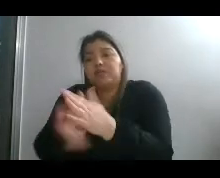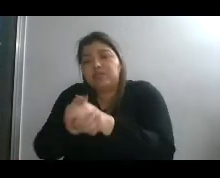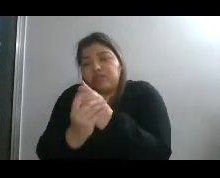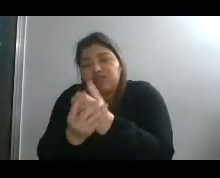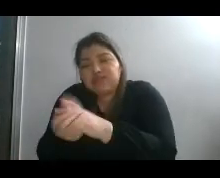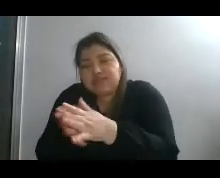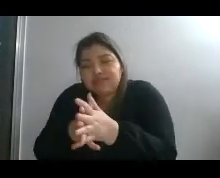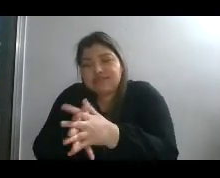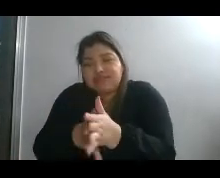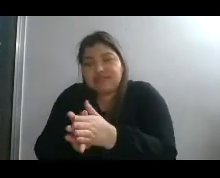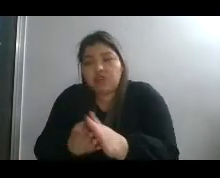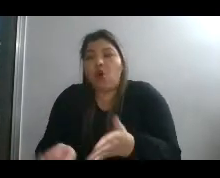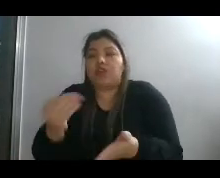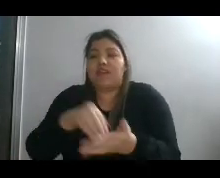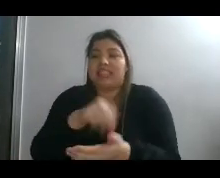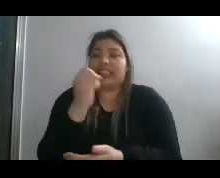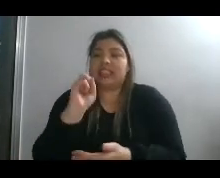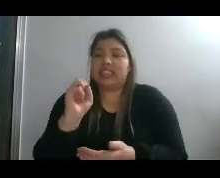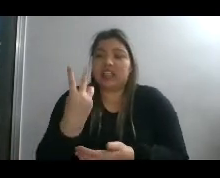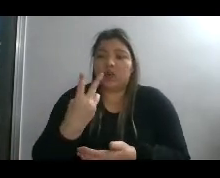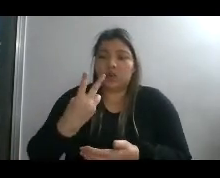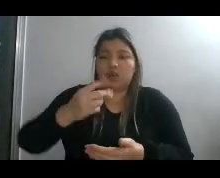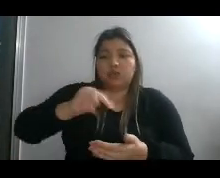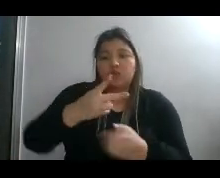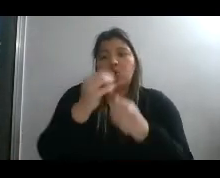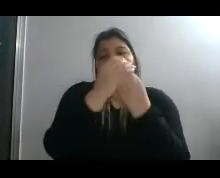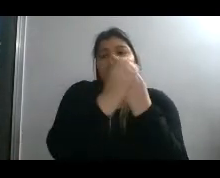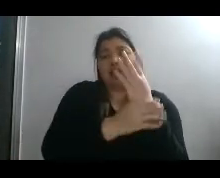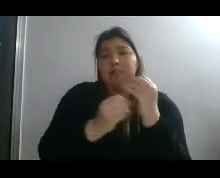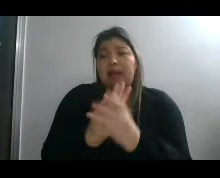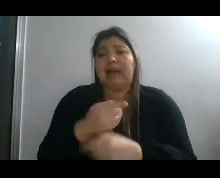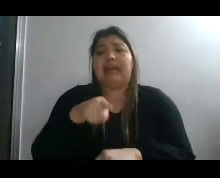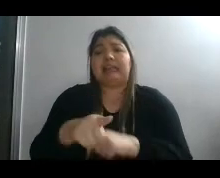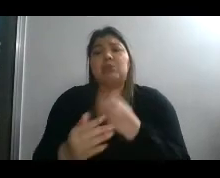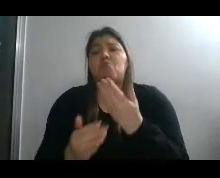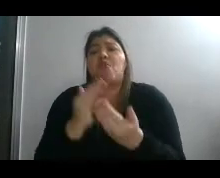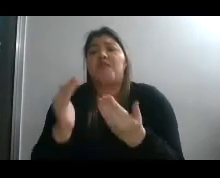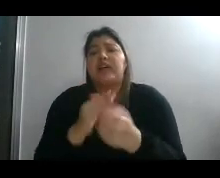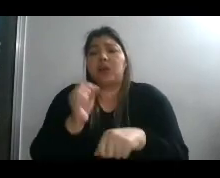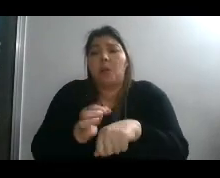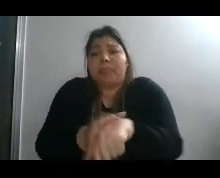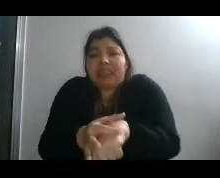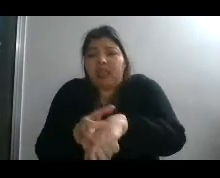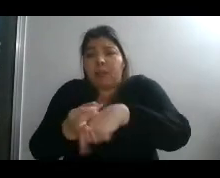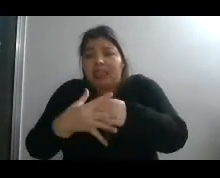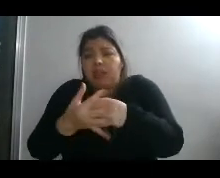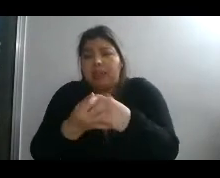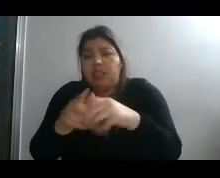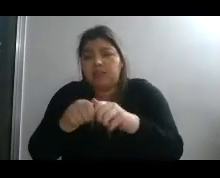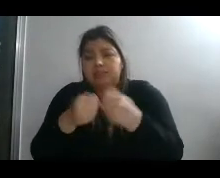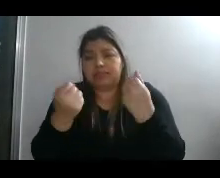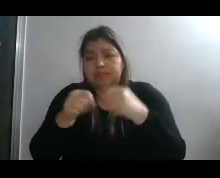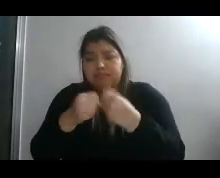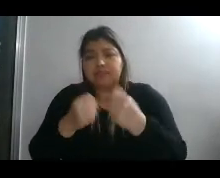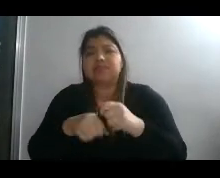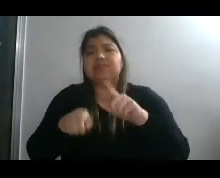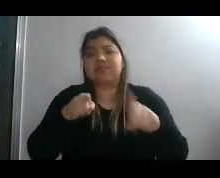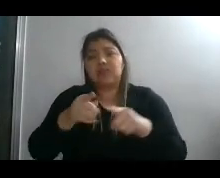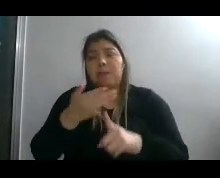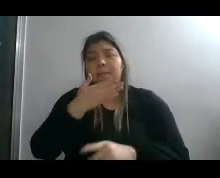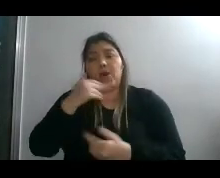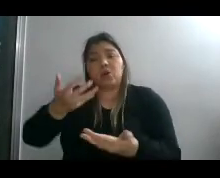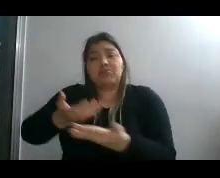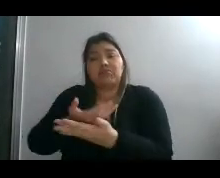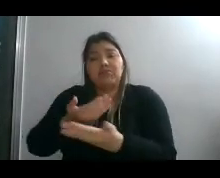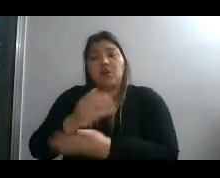con guantes puestos. Ustedes saben que estos guantes se rompen fácilmente, entonces la recomendación de la OMS es utilizar doble par